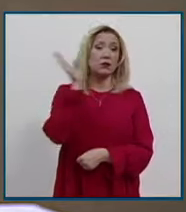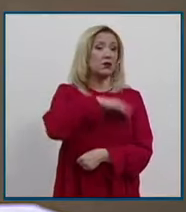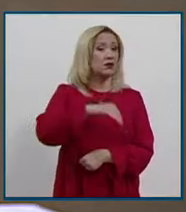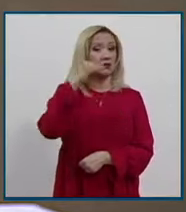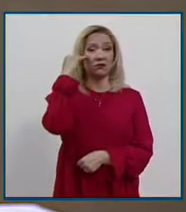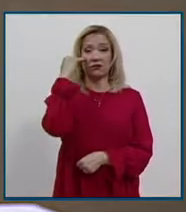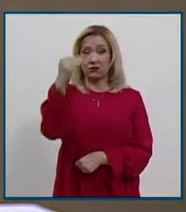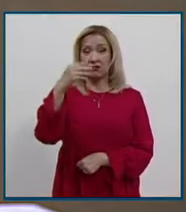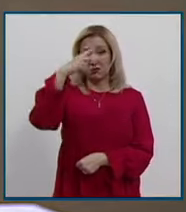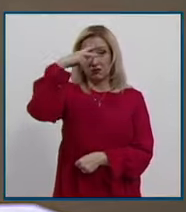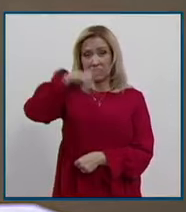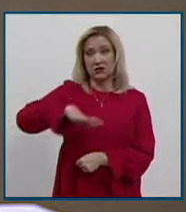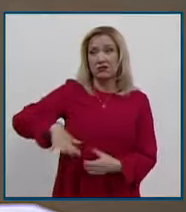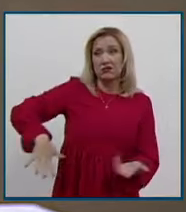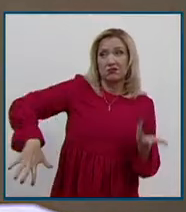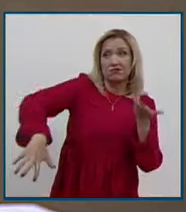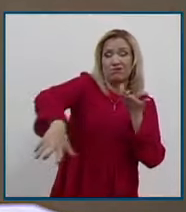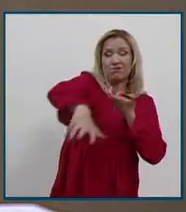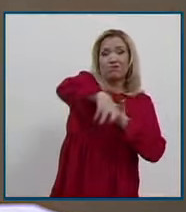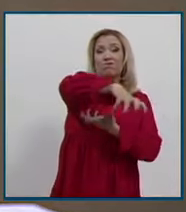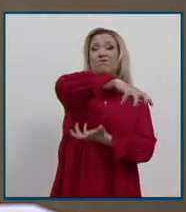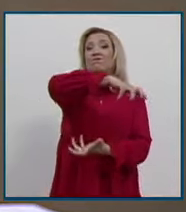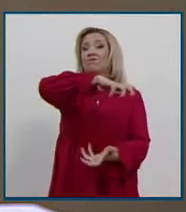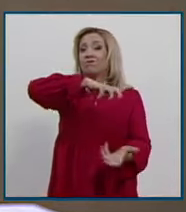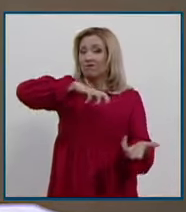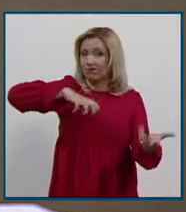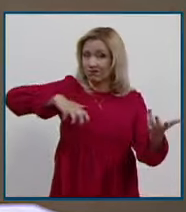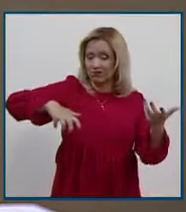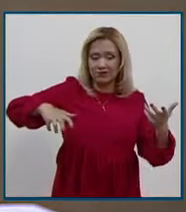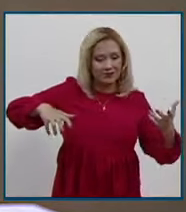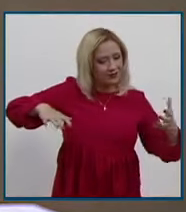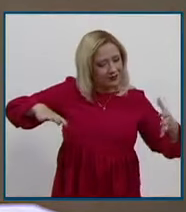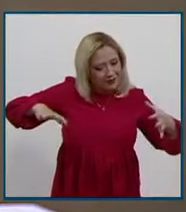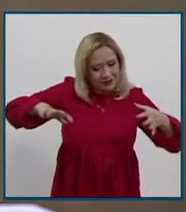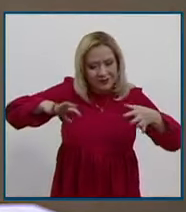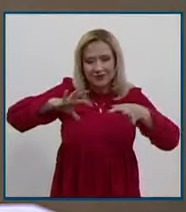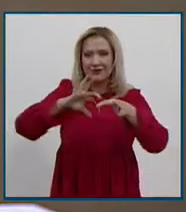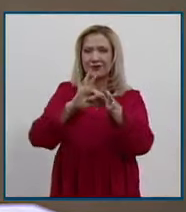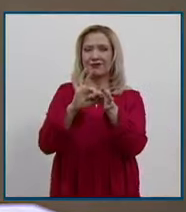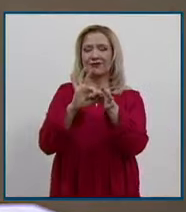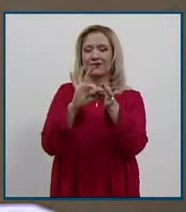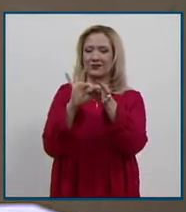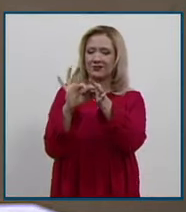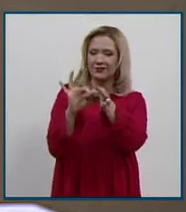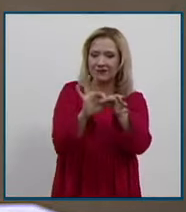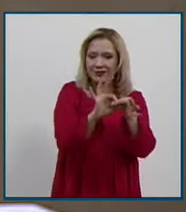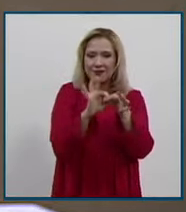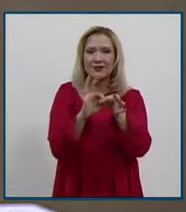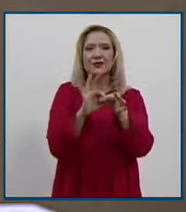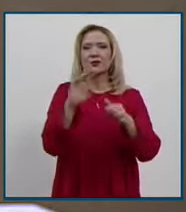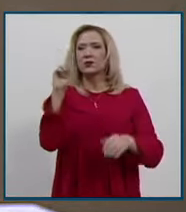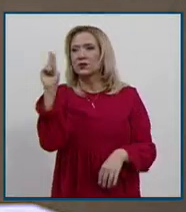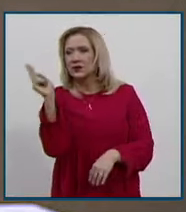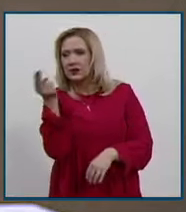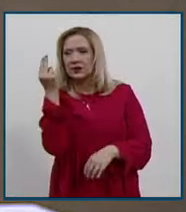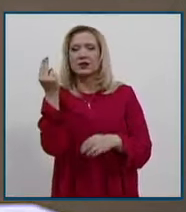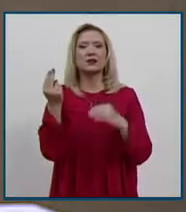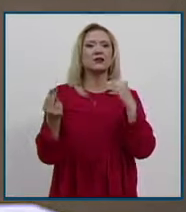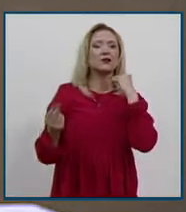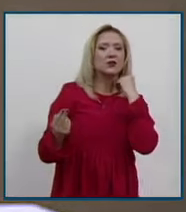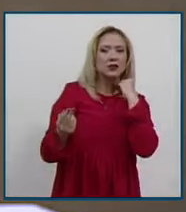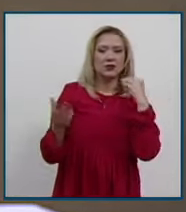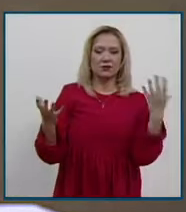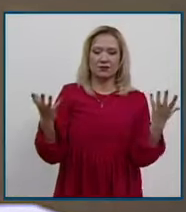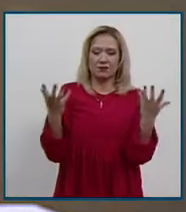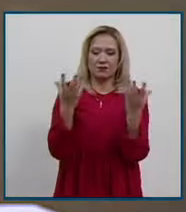álgidos que se viven hoy hoy debemos estar unificados el foro jurídico La Academia en razón de un concepto